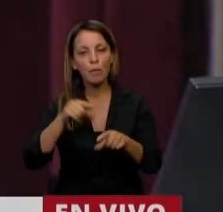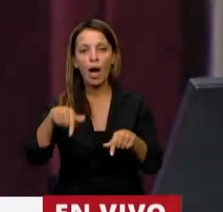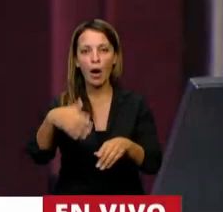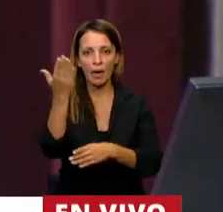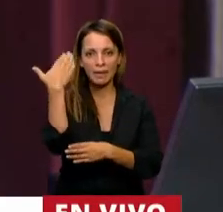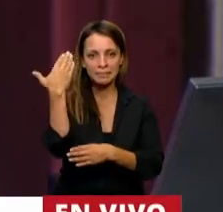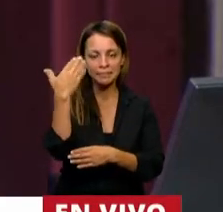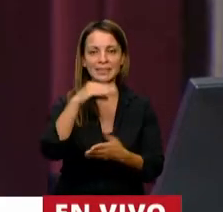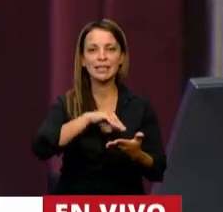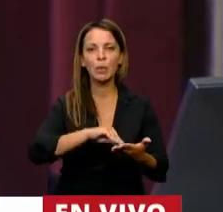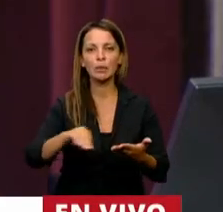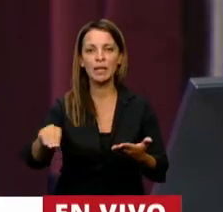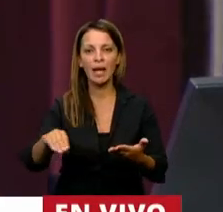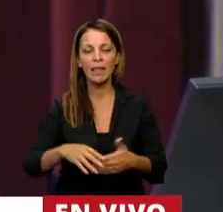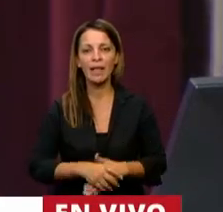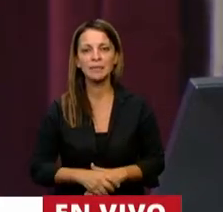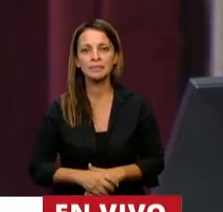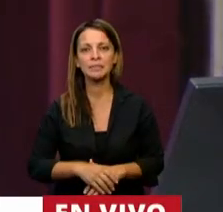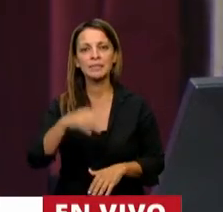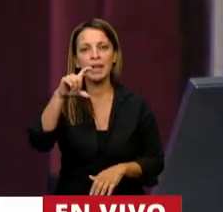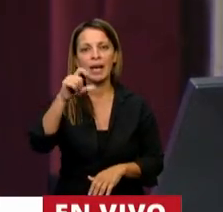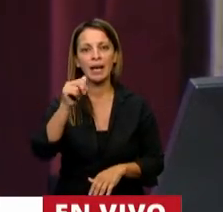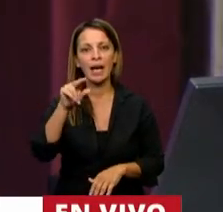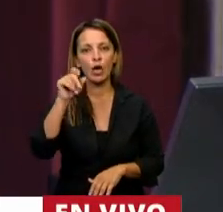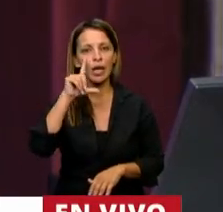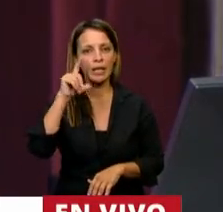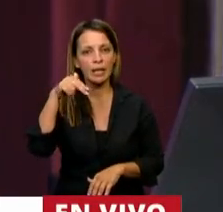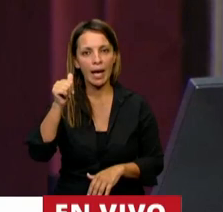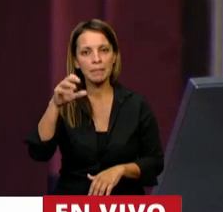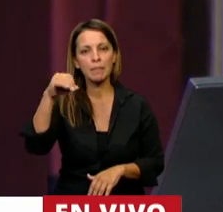Solo de la palabra la diputada Moisés Carolina.